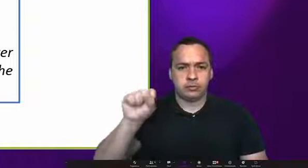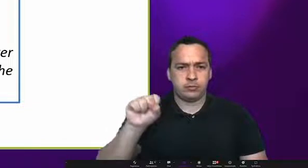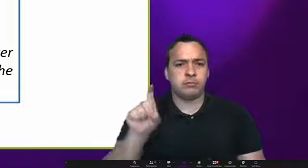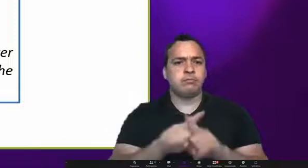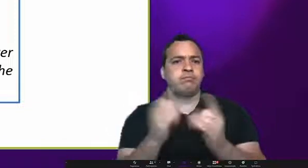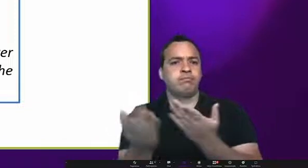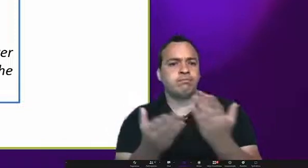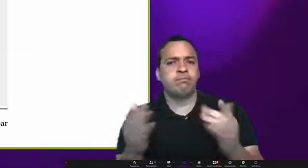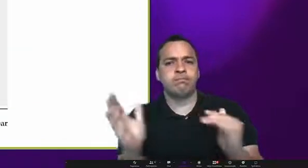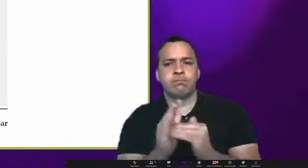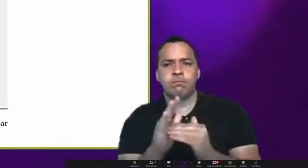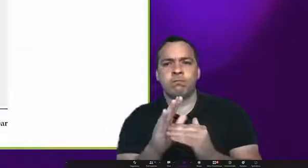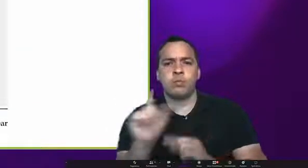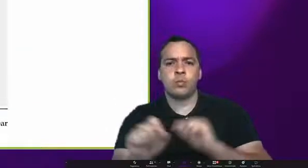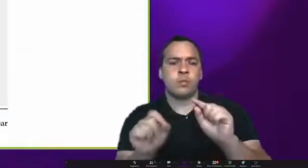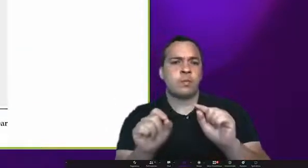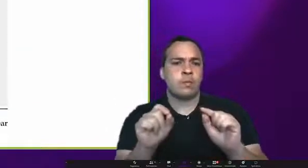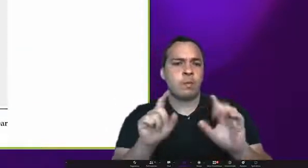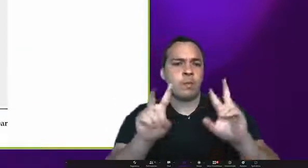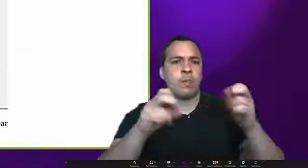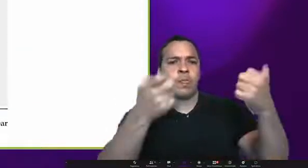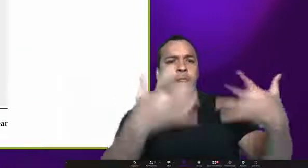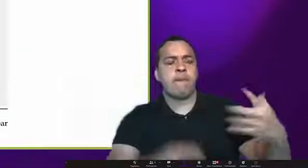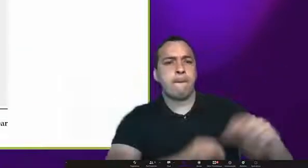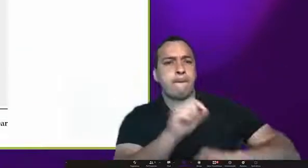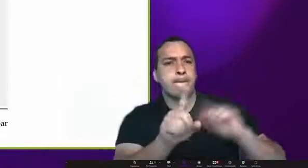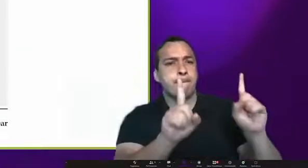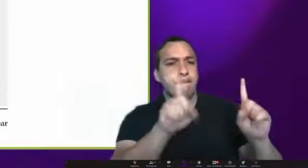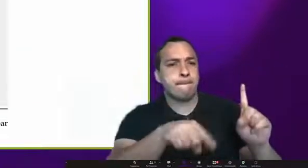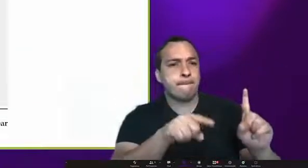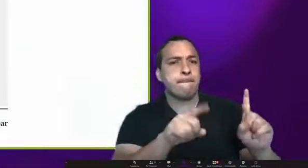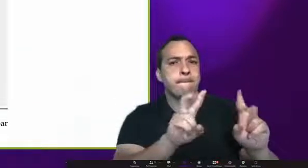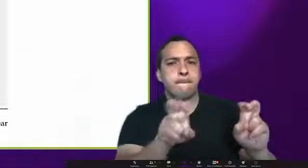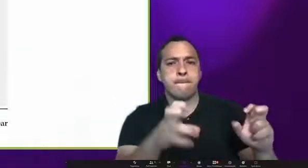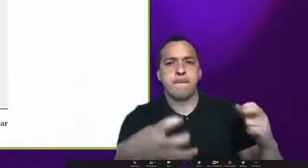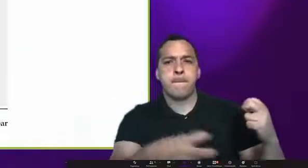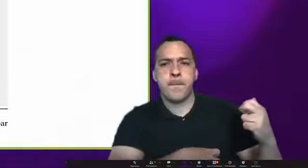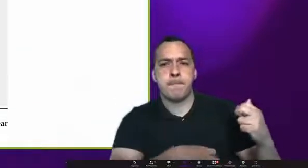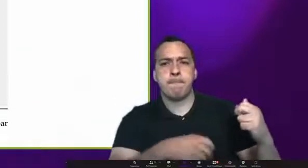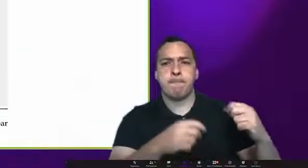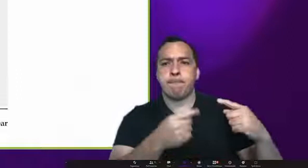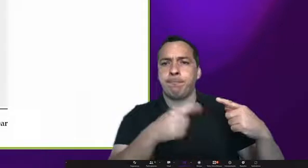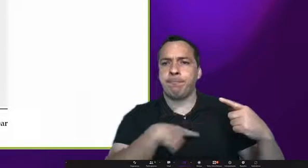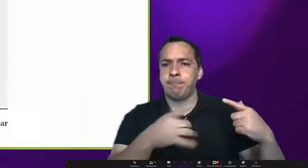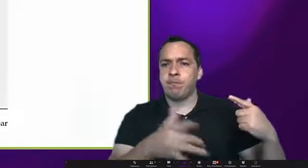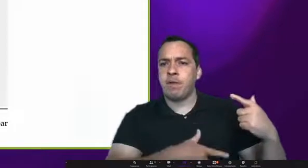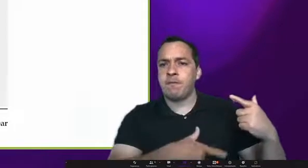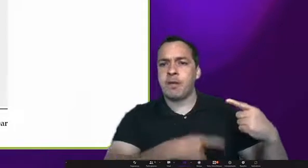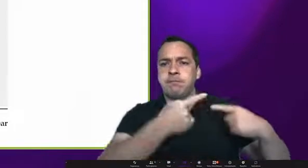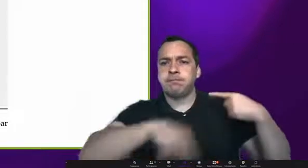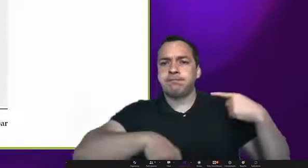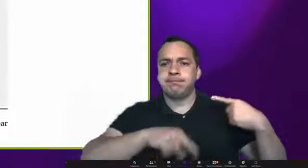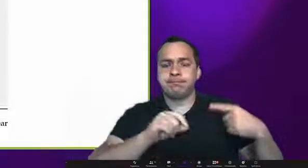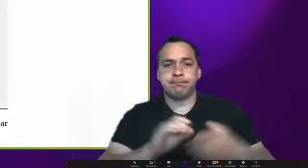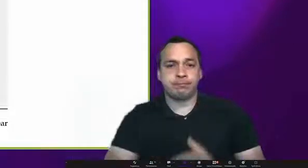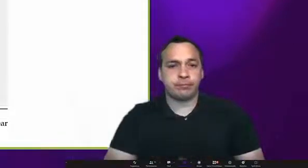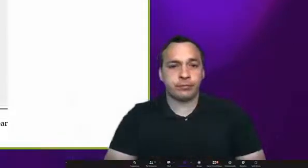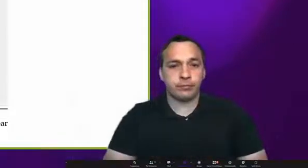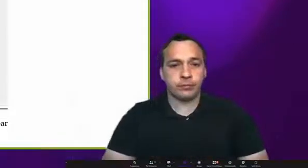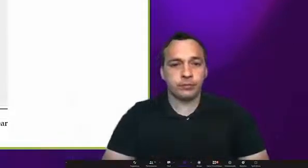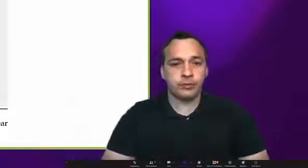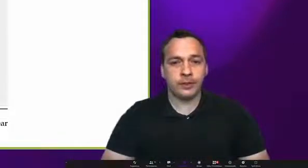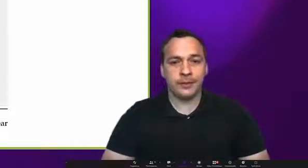es del trasplante hepático. Si confrontamos terapias de tipo receptiva